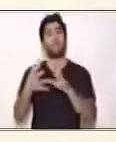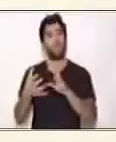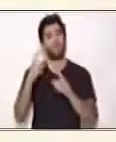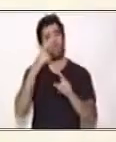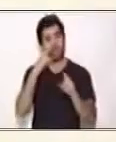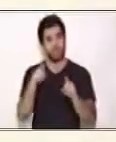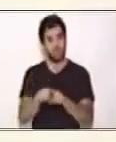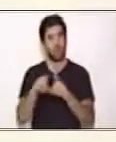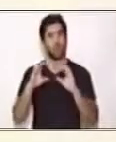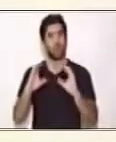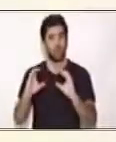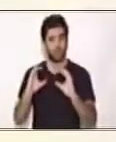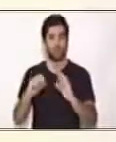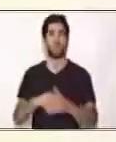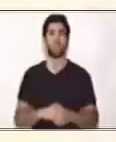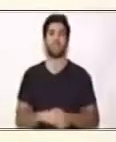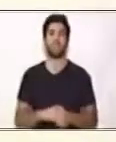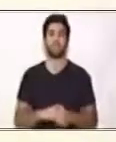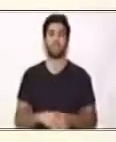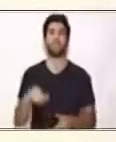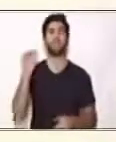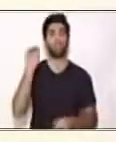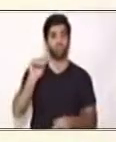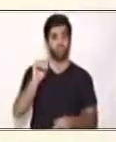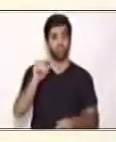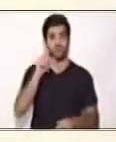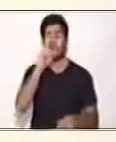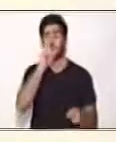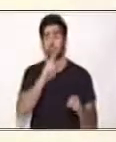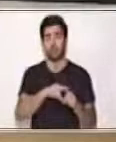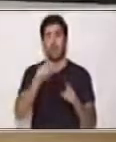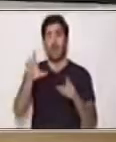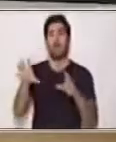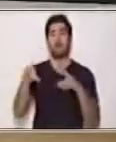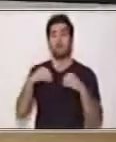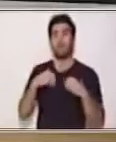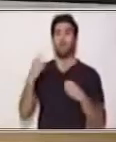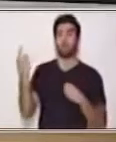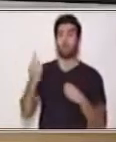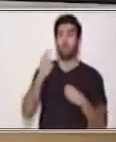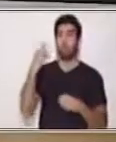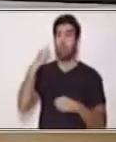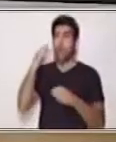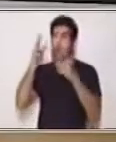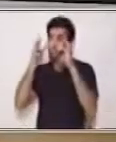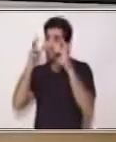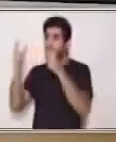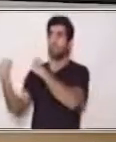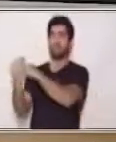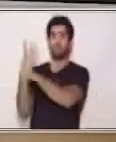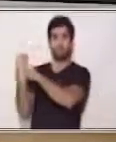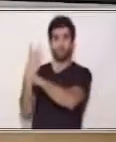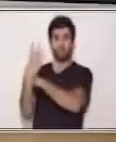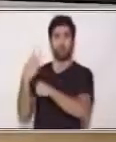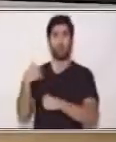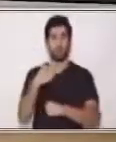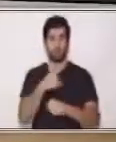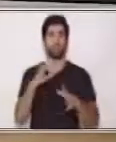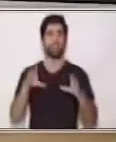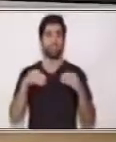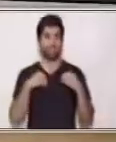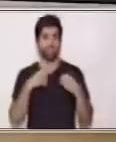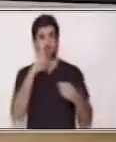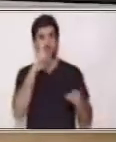también. También quiero recordarte que debemos seguir todas las indicaciones de nuestras autoridades. Lávate constantemente tus manos con agua y